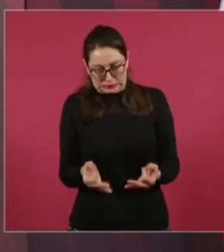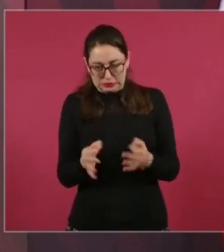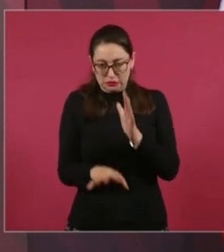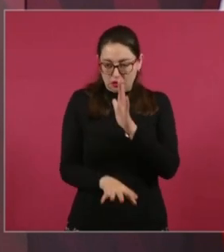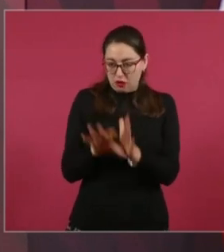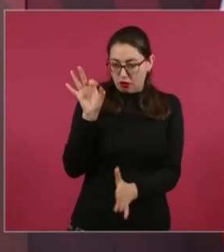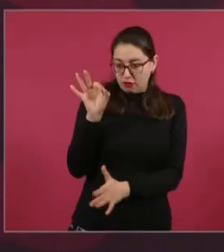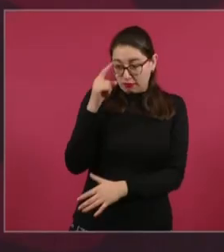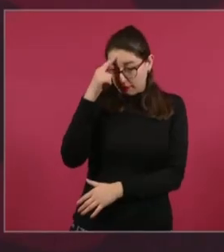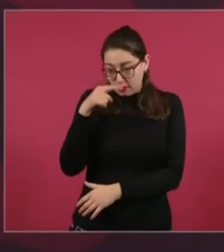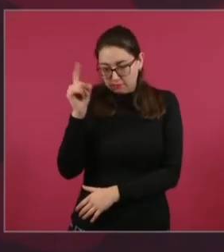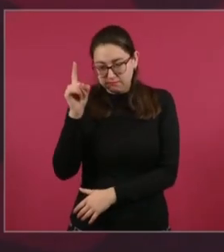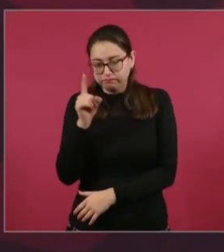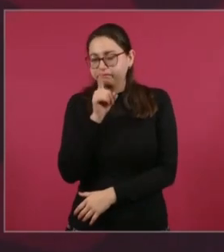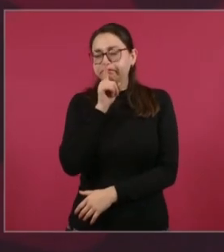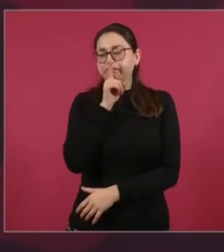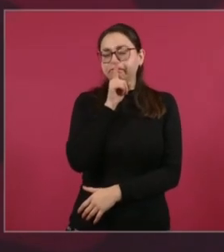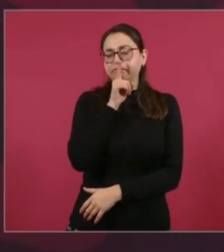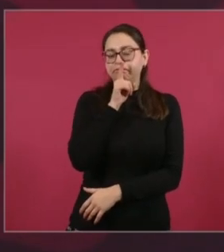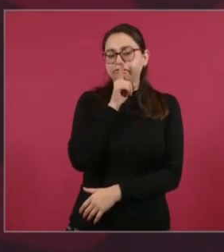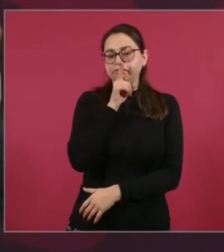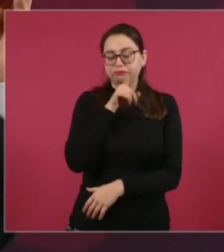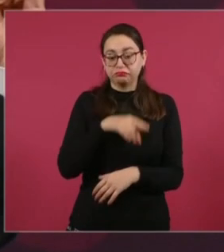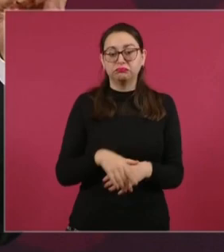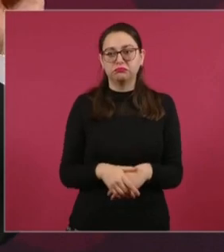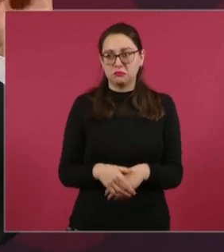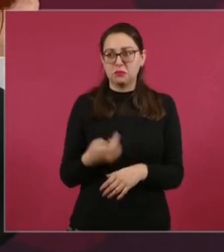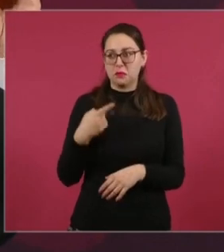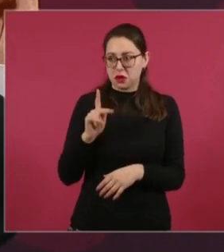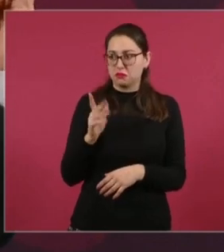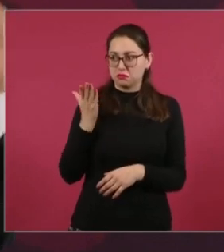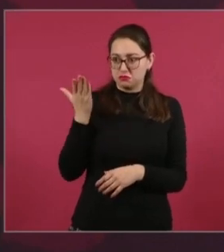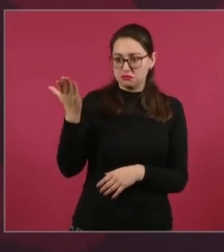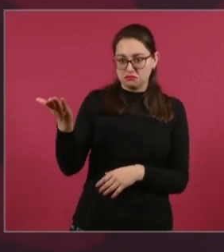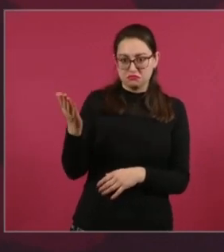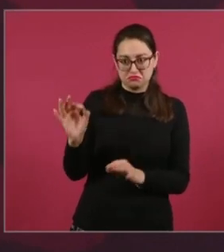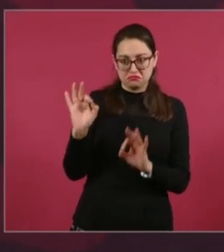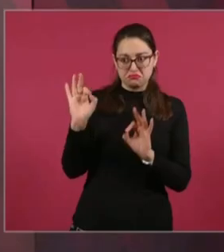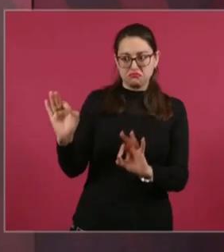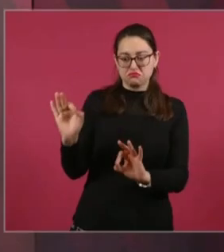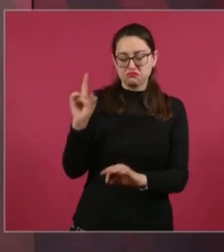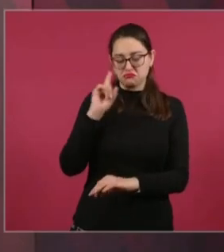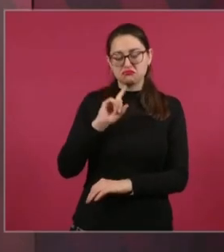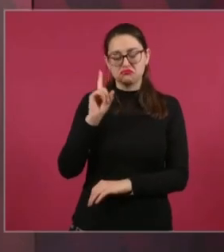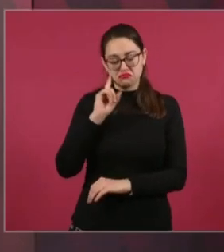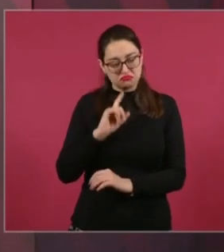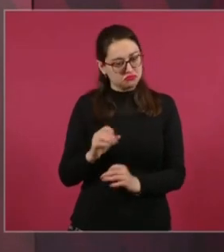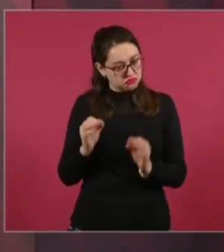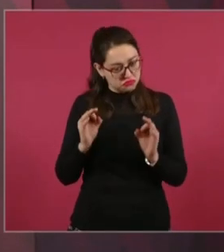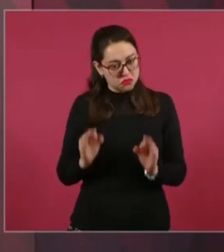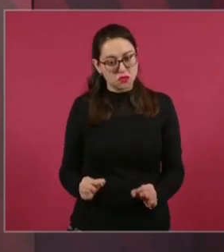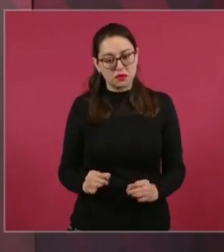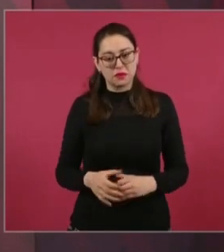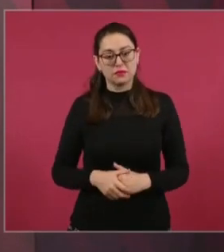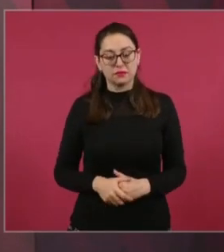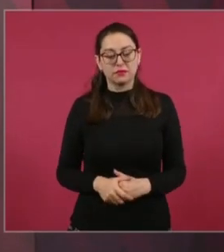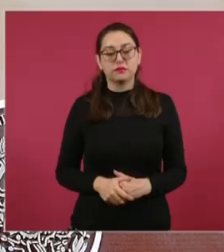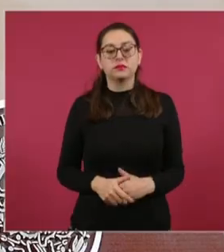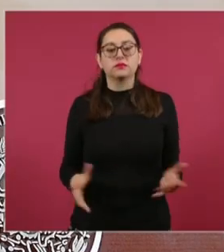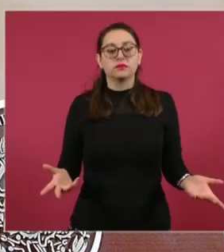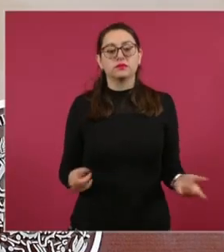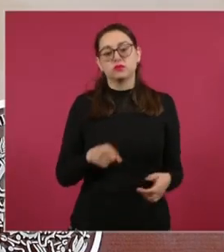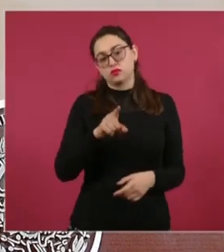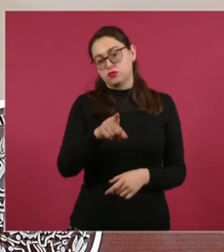pública y se tiene en la maestra Delfina, me estás dando la